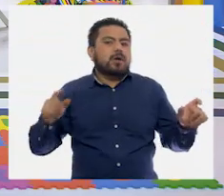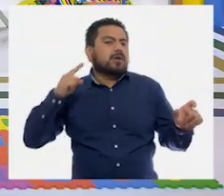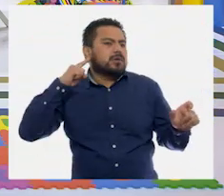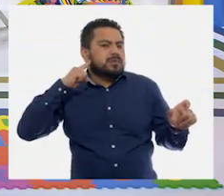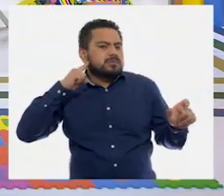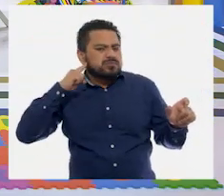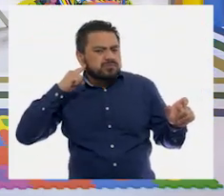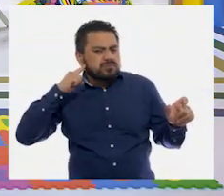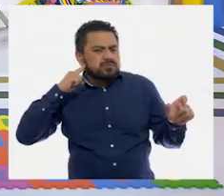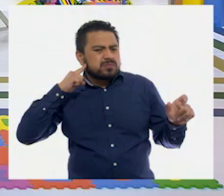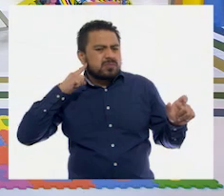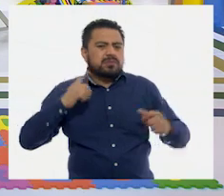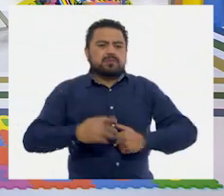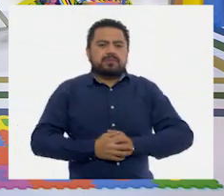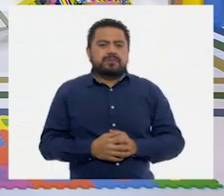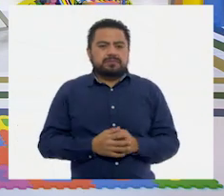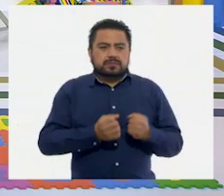sonidos